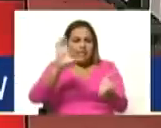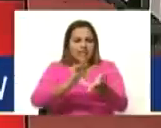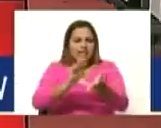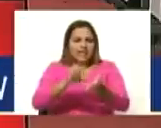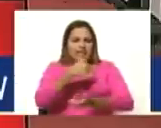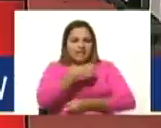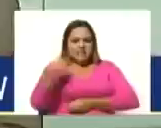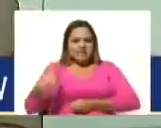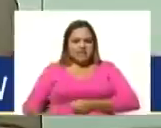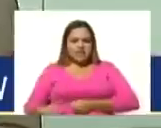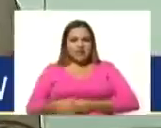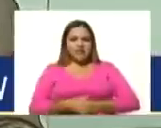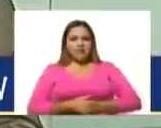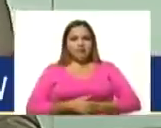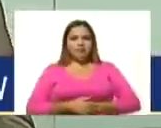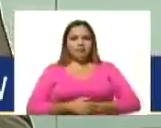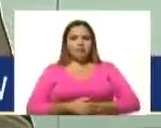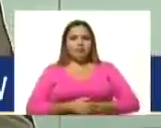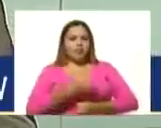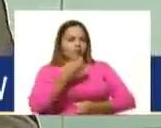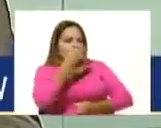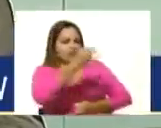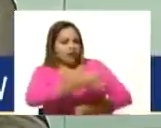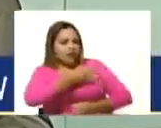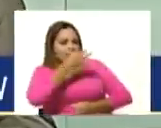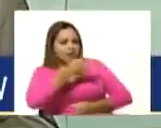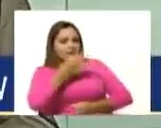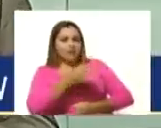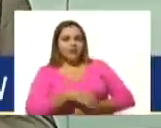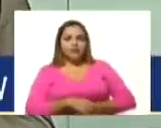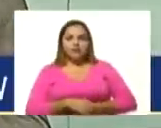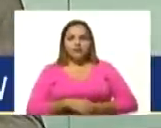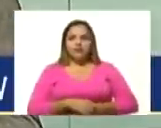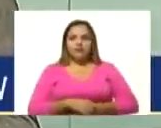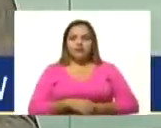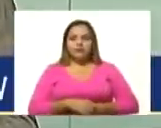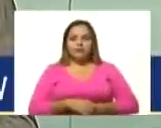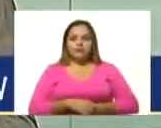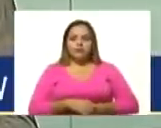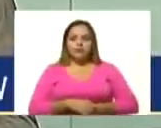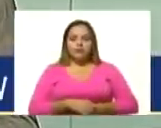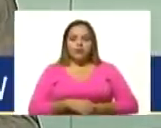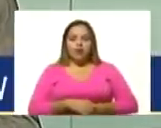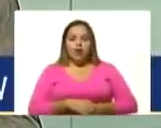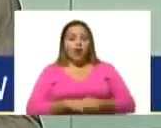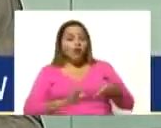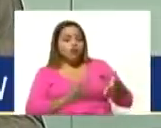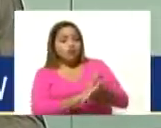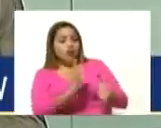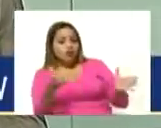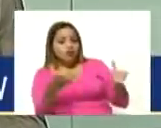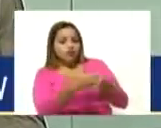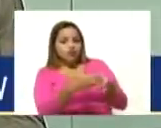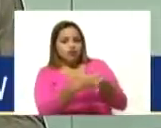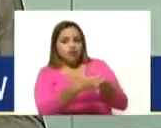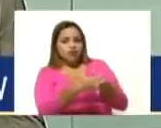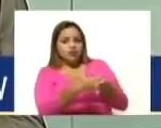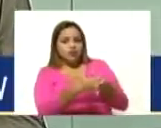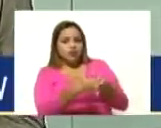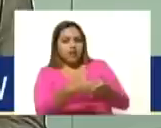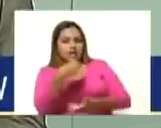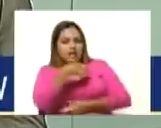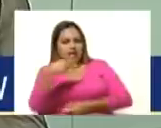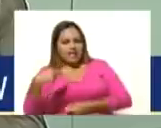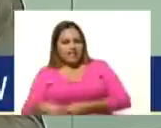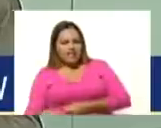China. Buenas tardes. Salvatore. Con respecto al vigésimo Congreso del Partido Comunista de China, ¿cuál